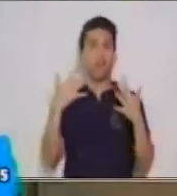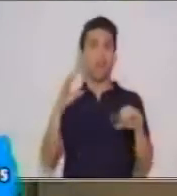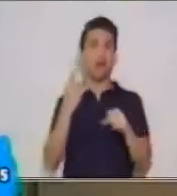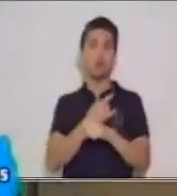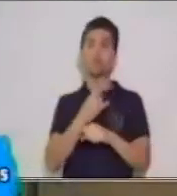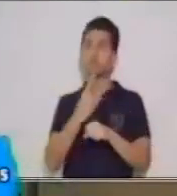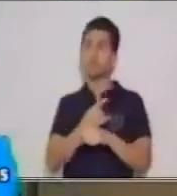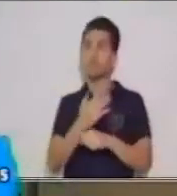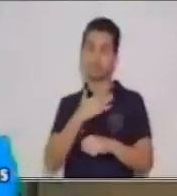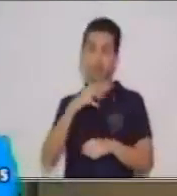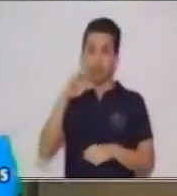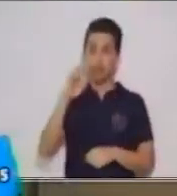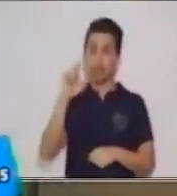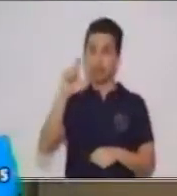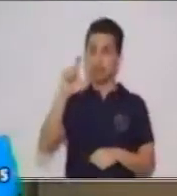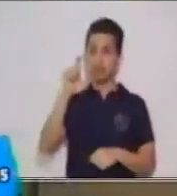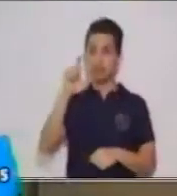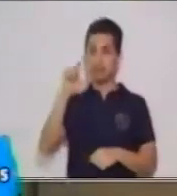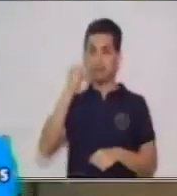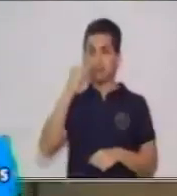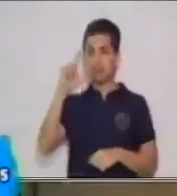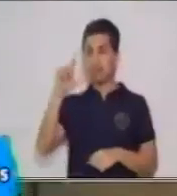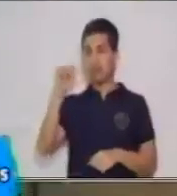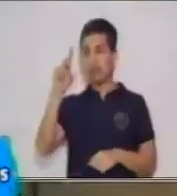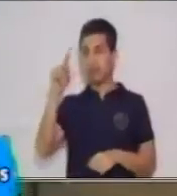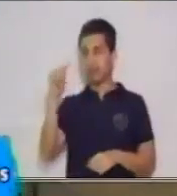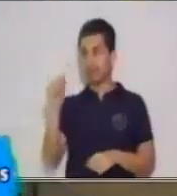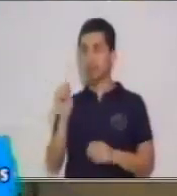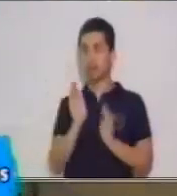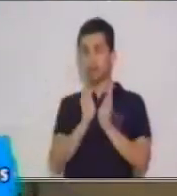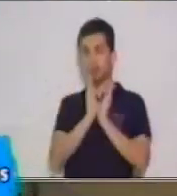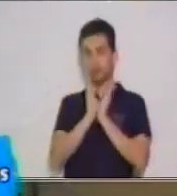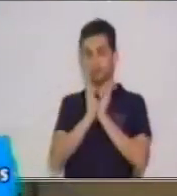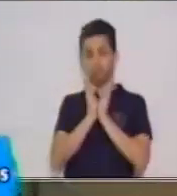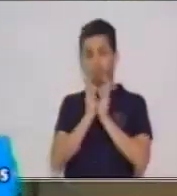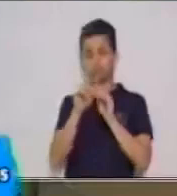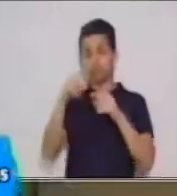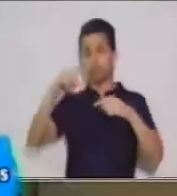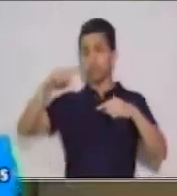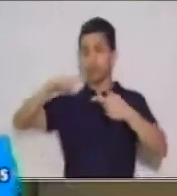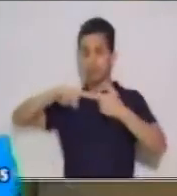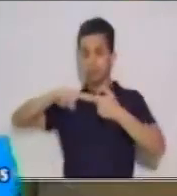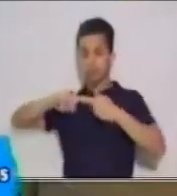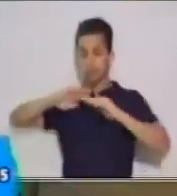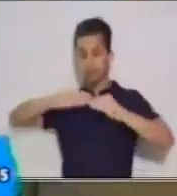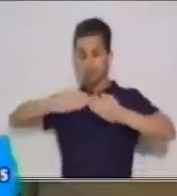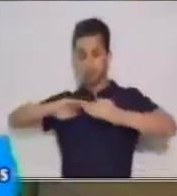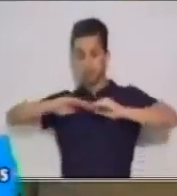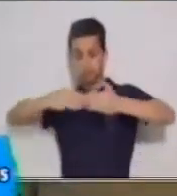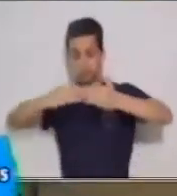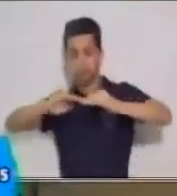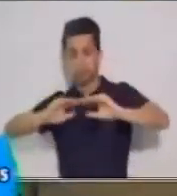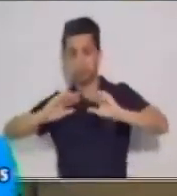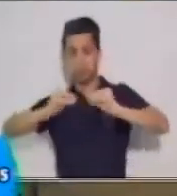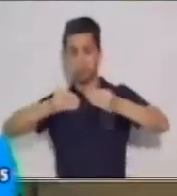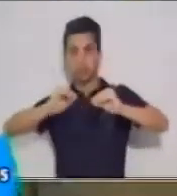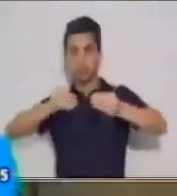utilizado. Tú vas doblando del tamaño de tu dedo, de esta forma,